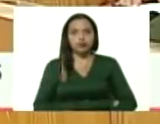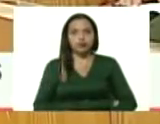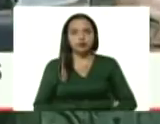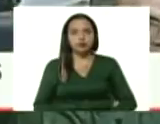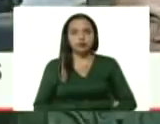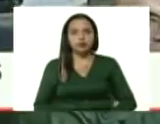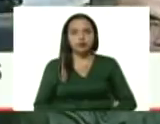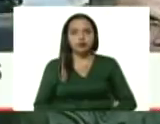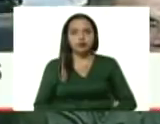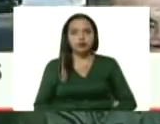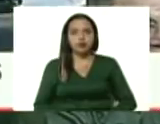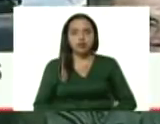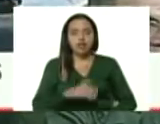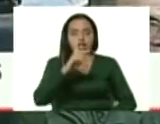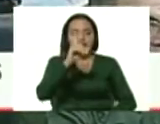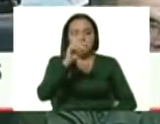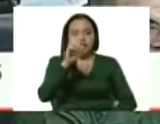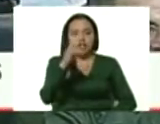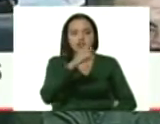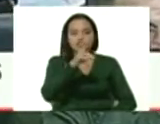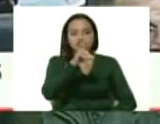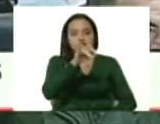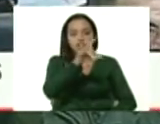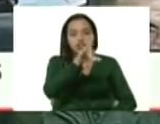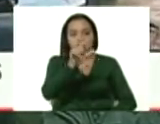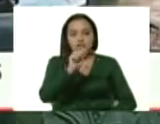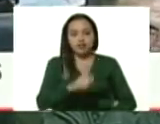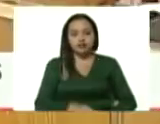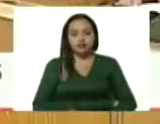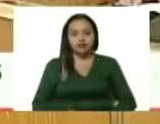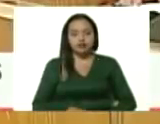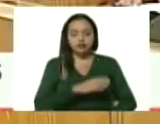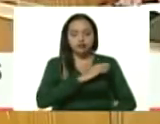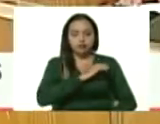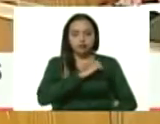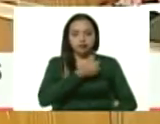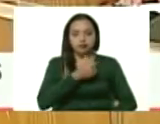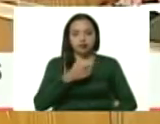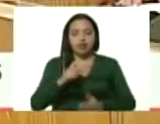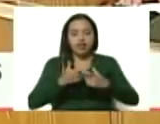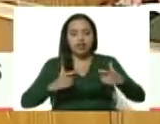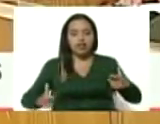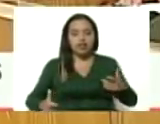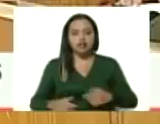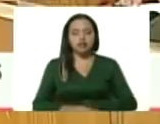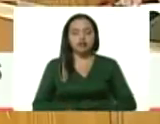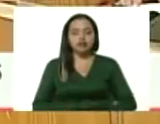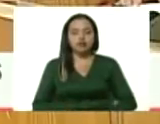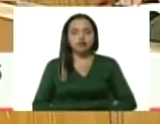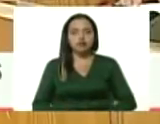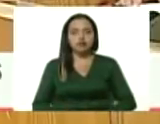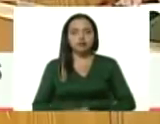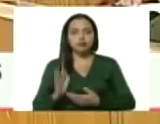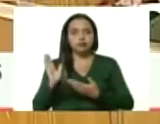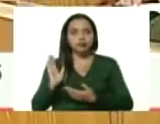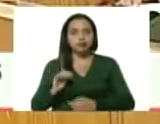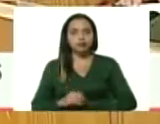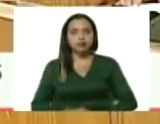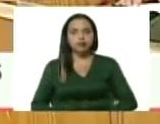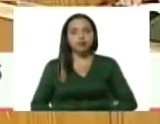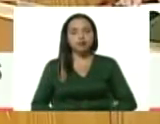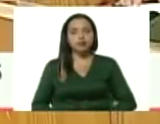Alessandro Cimadevilla, comandante general de la Armada Bolivariana, al mayor general Pedro Alberto